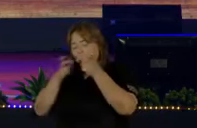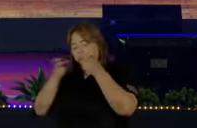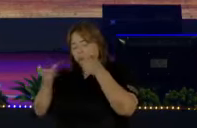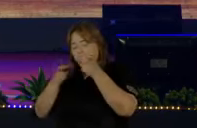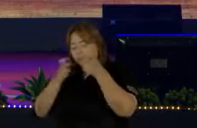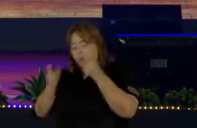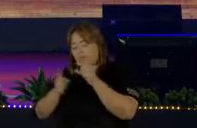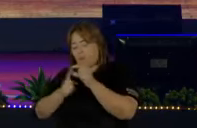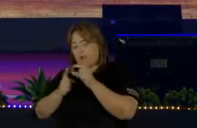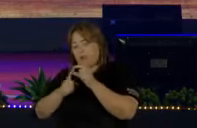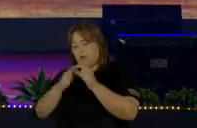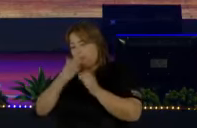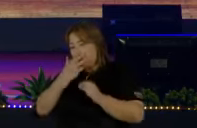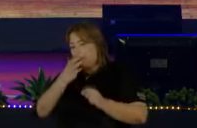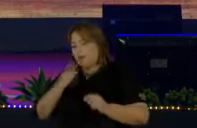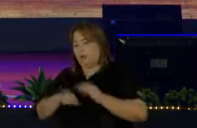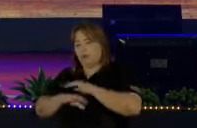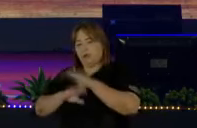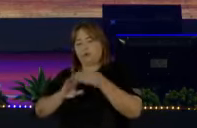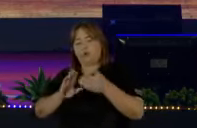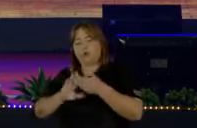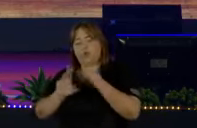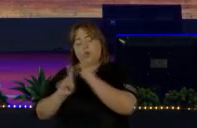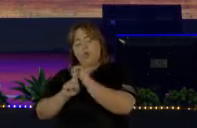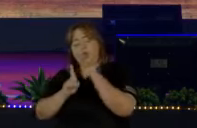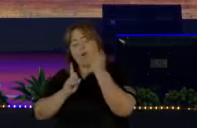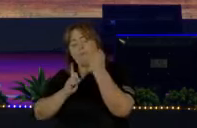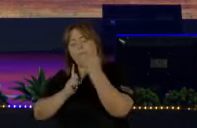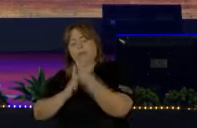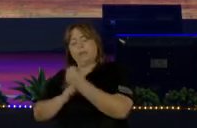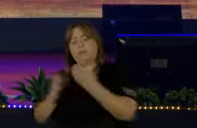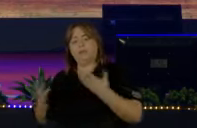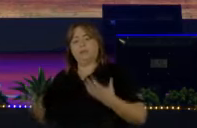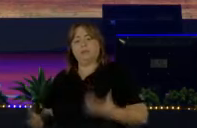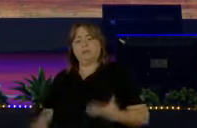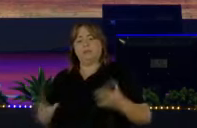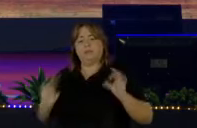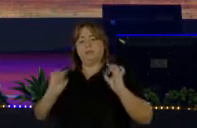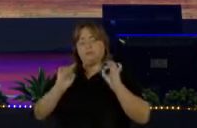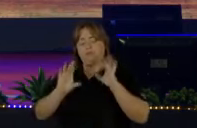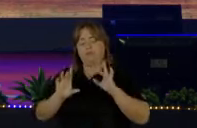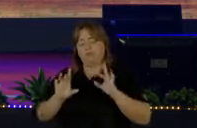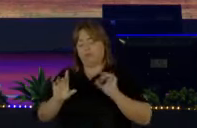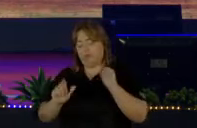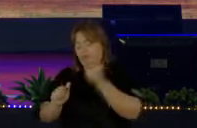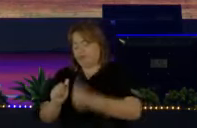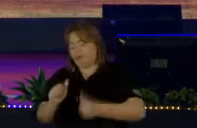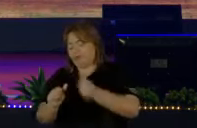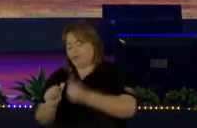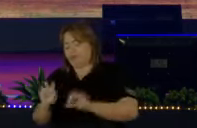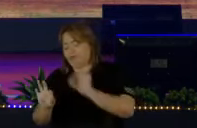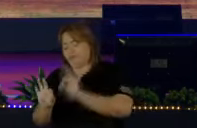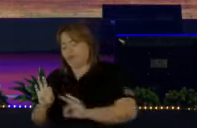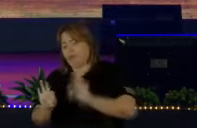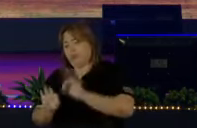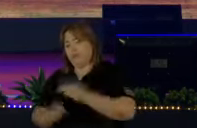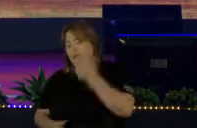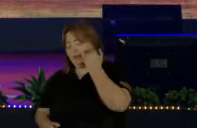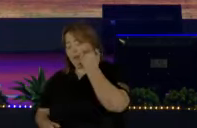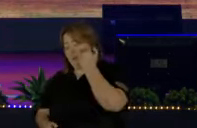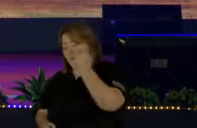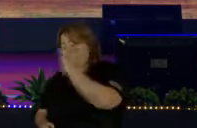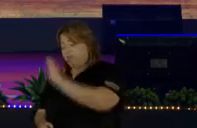continuamente. Todo en medio de un ambiente de amenaza, un ambiente de persecución, imagínense, lo habían